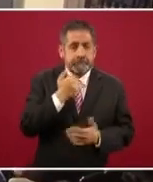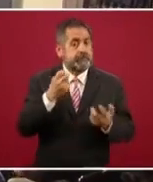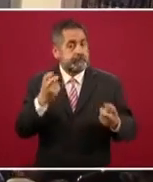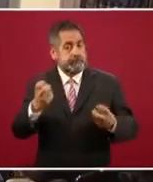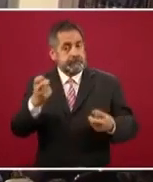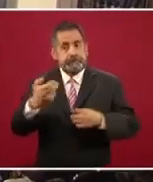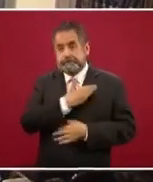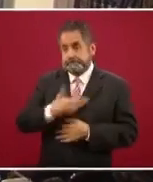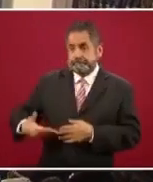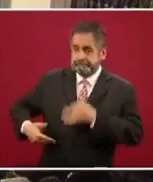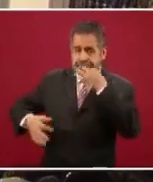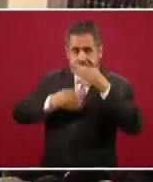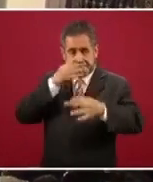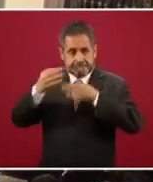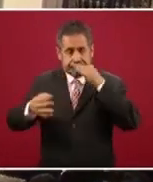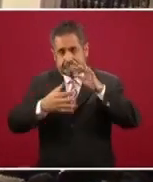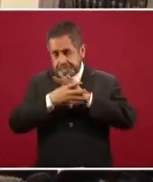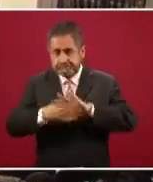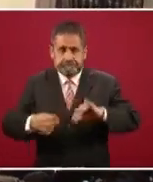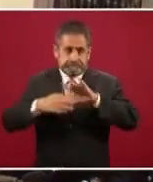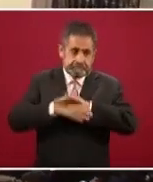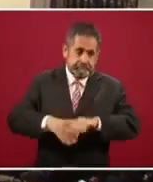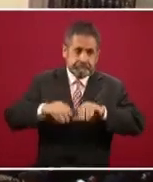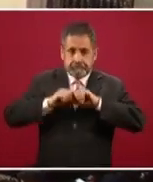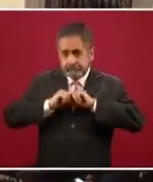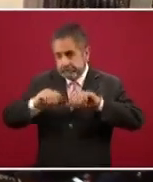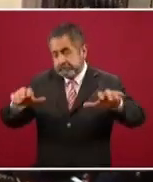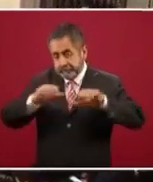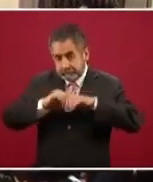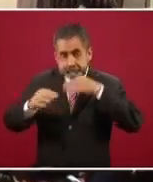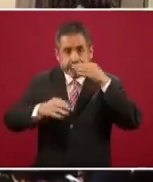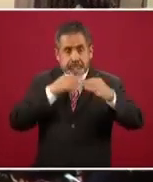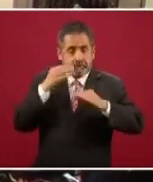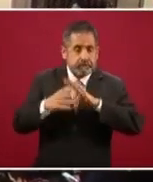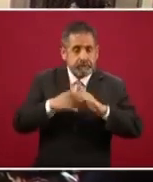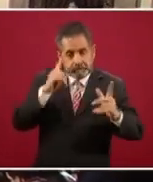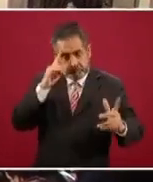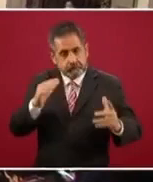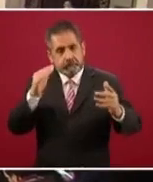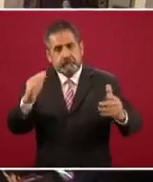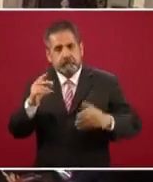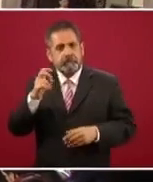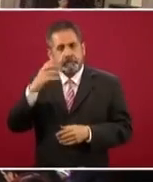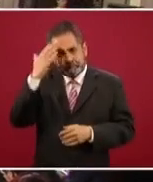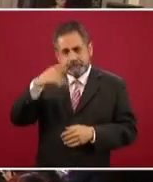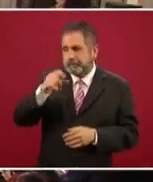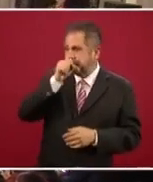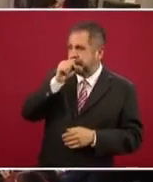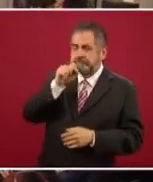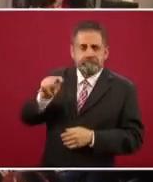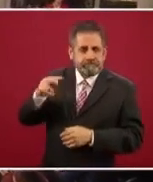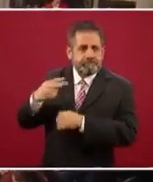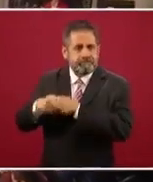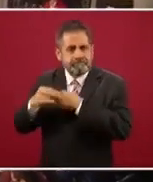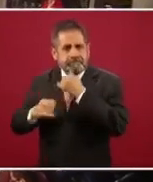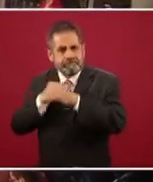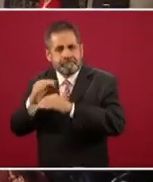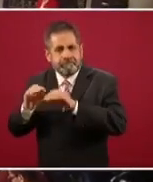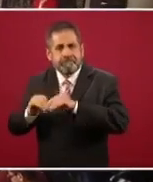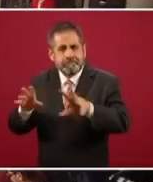un empeño especial y que se está elevando a otro nivel, como lo pueden ver en los medios, ya para